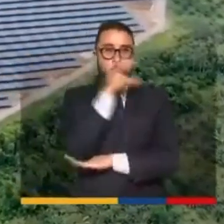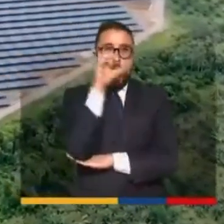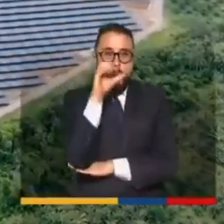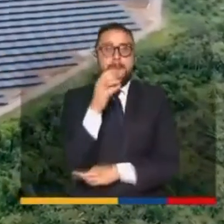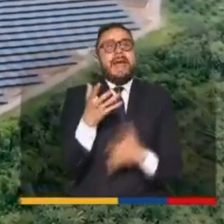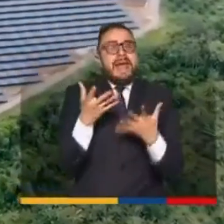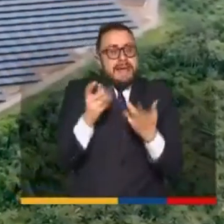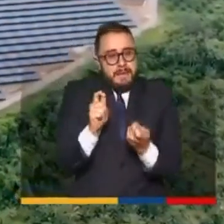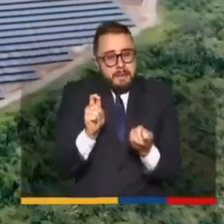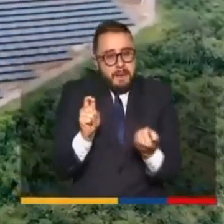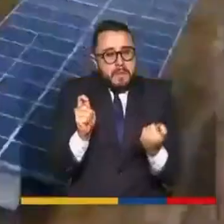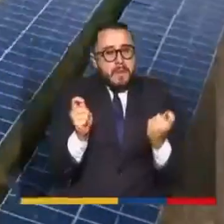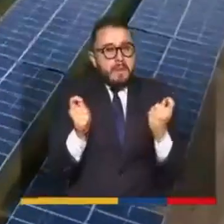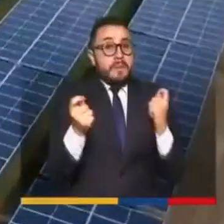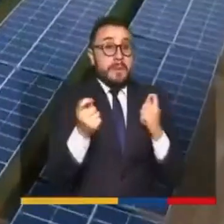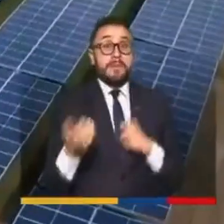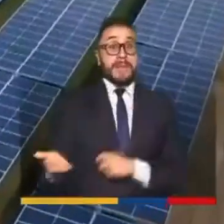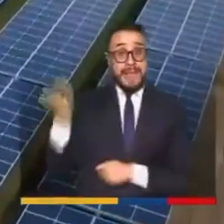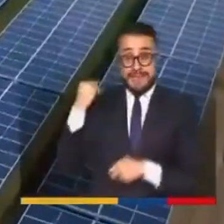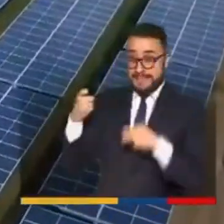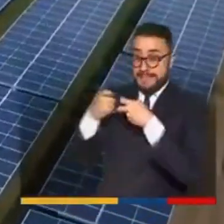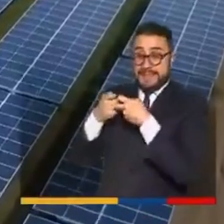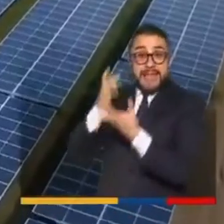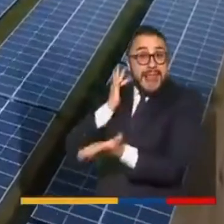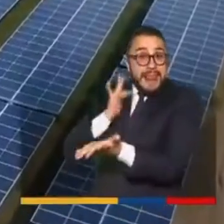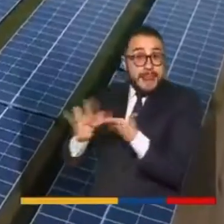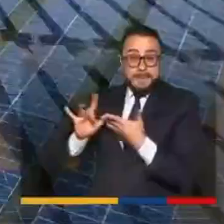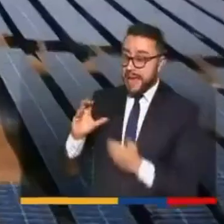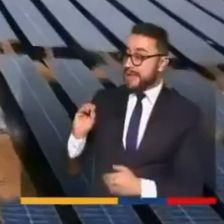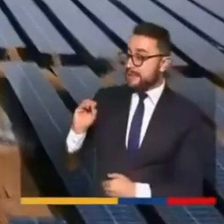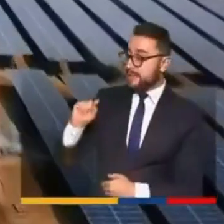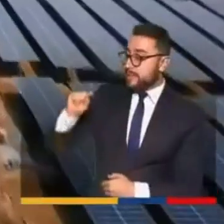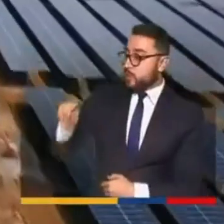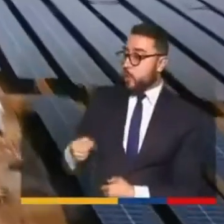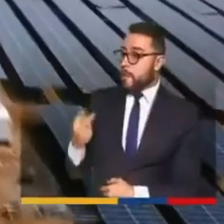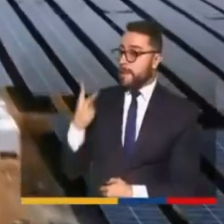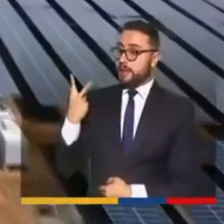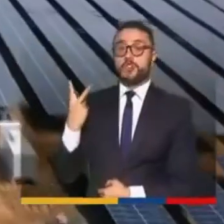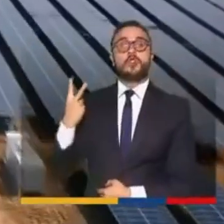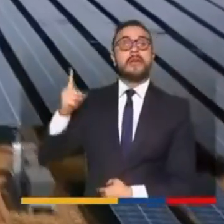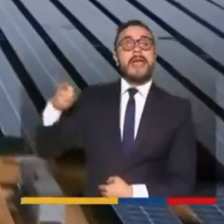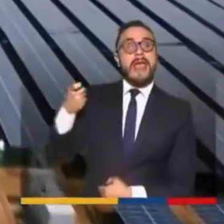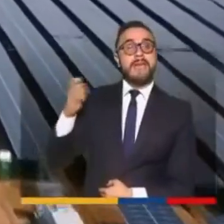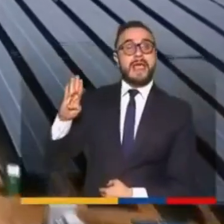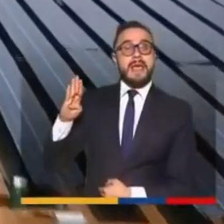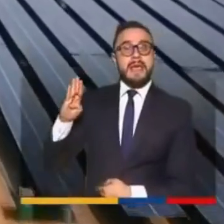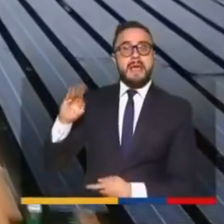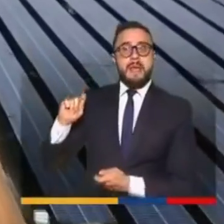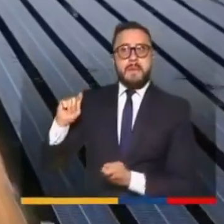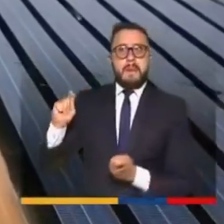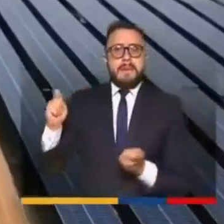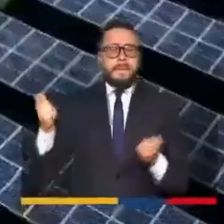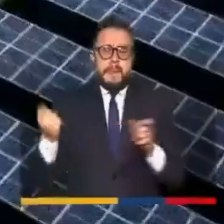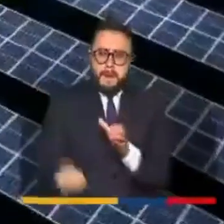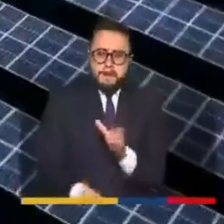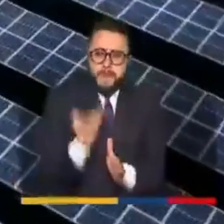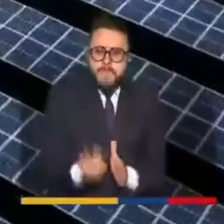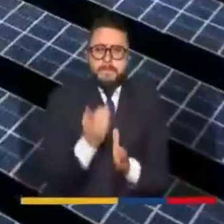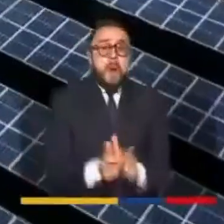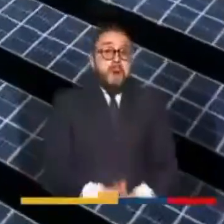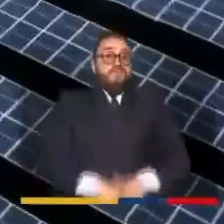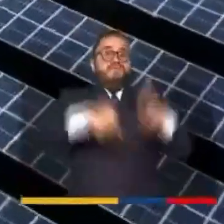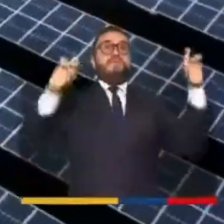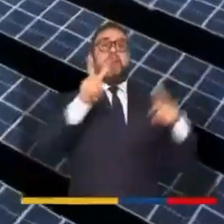energías limpias hemos pasado de 0,2 gigas a 2 gigas. Es